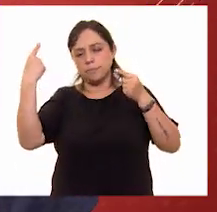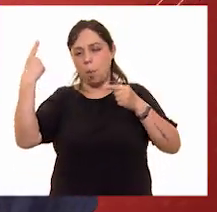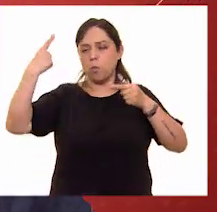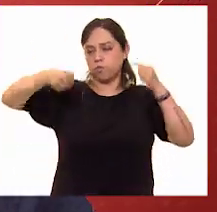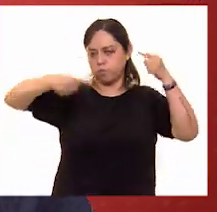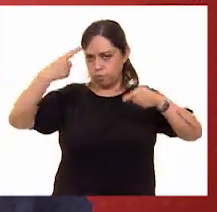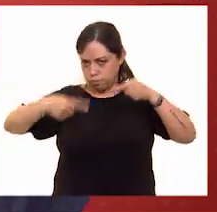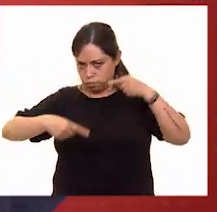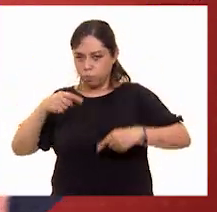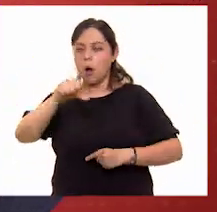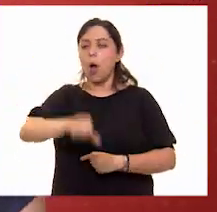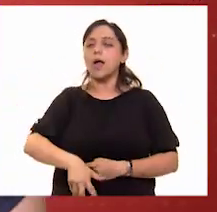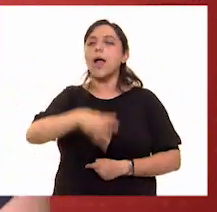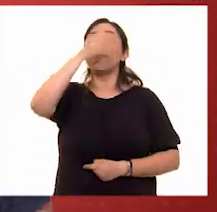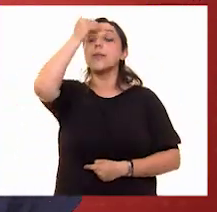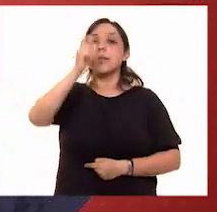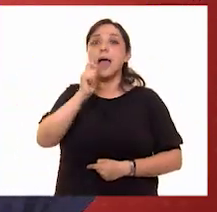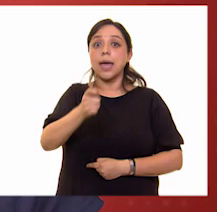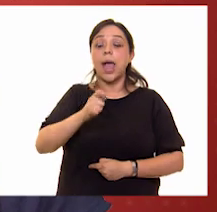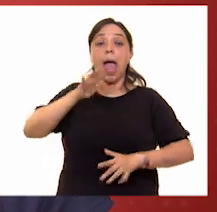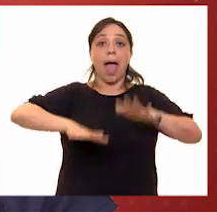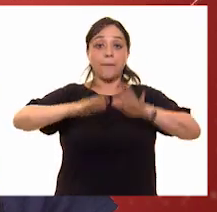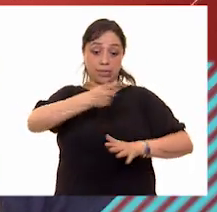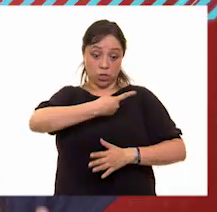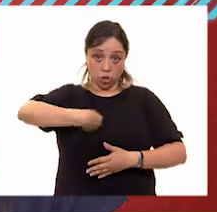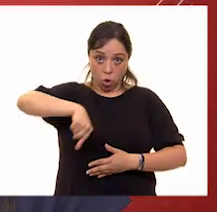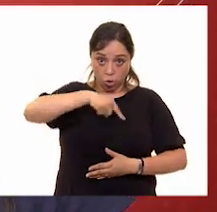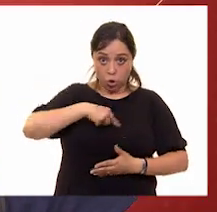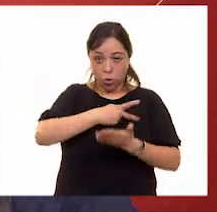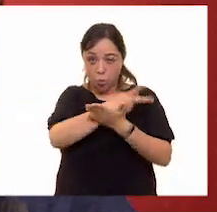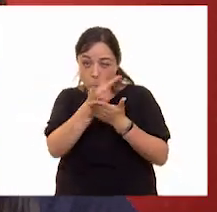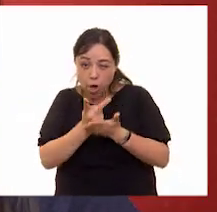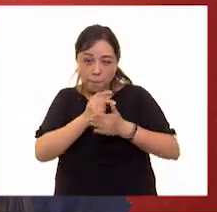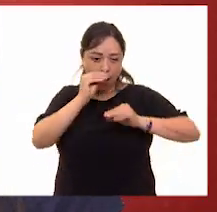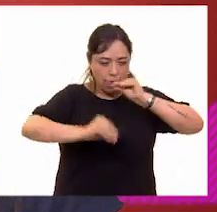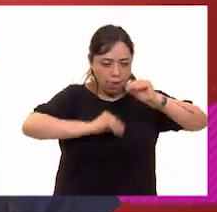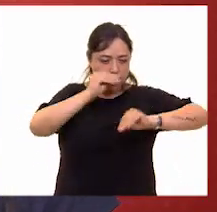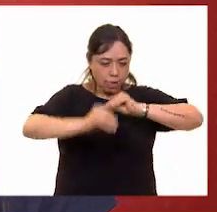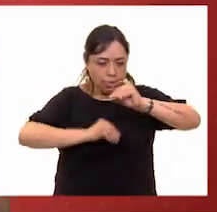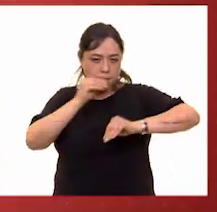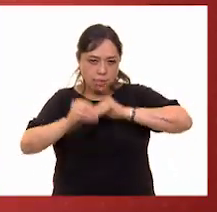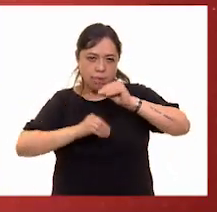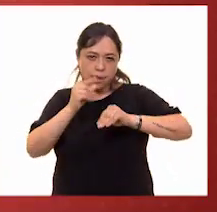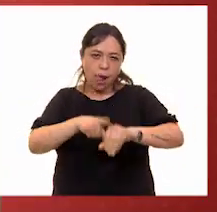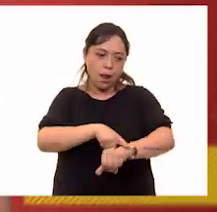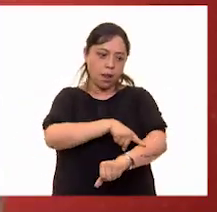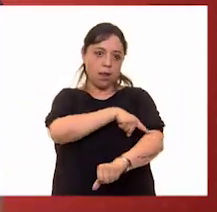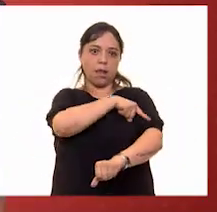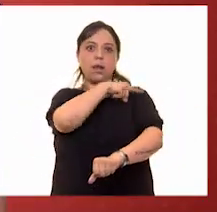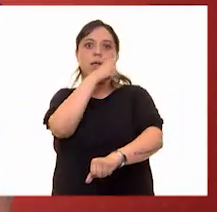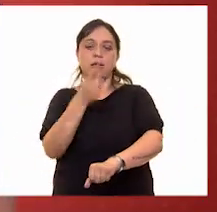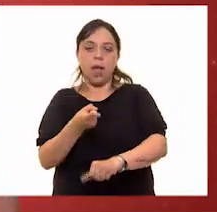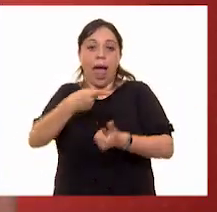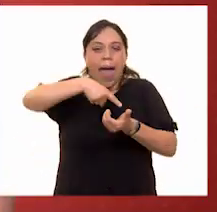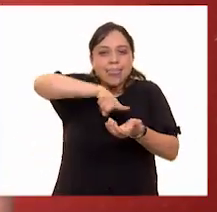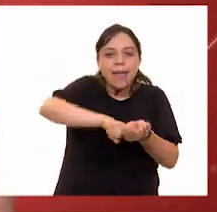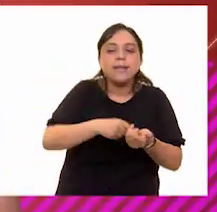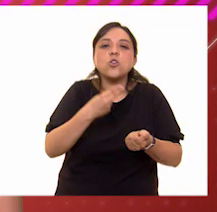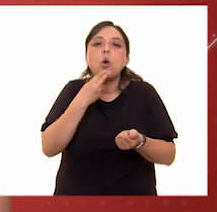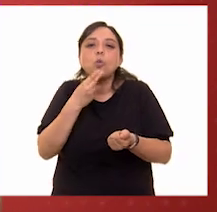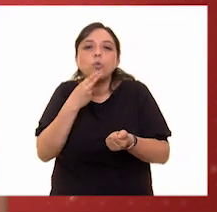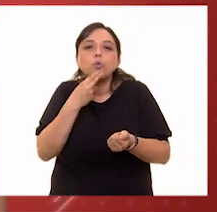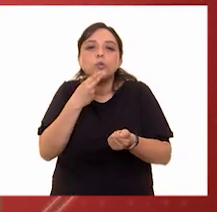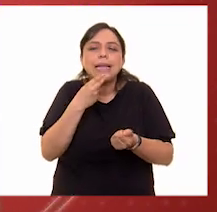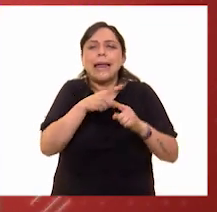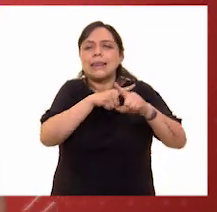esta ocasión aprenderás que a medida que empezamos a escribir programas más largos y más interesantes, nuestro código a menudo contiene